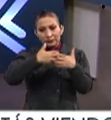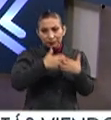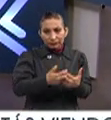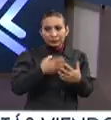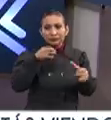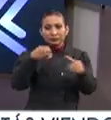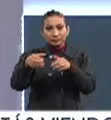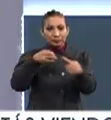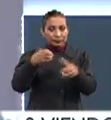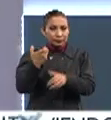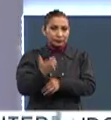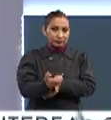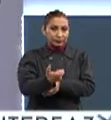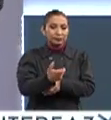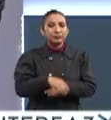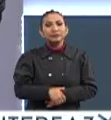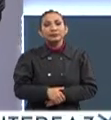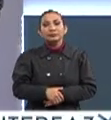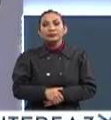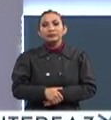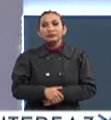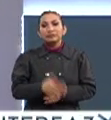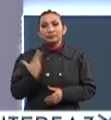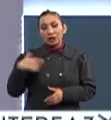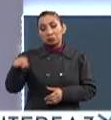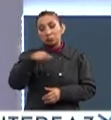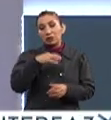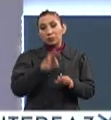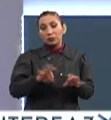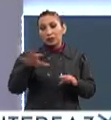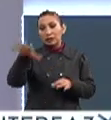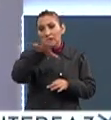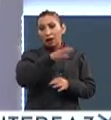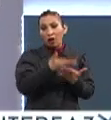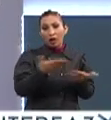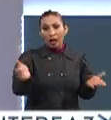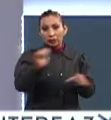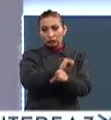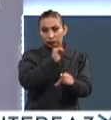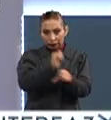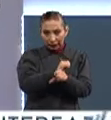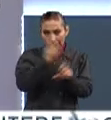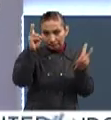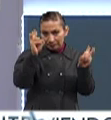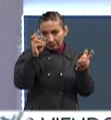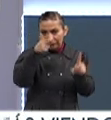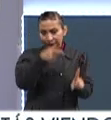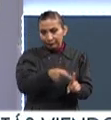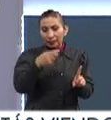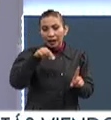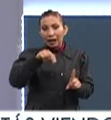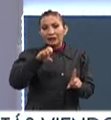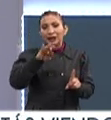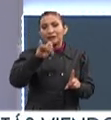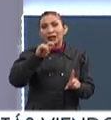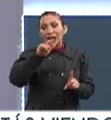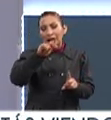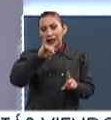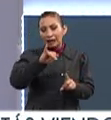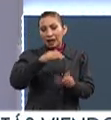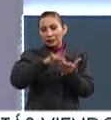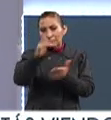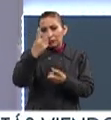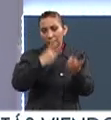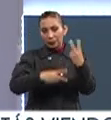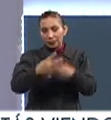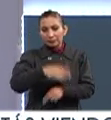supuesto comerciales y económicos, y que mueven importantes sectores. En este caso, la automotriz. Neftalí, muchísimas gracias por estar con nosotros esta